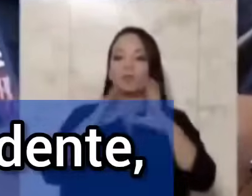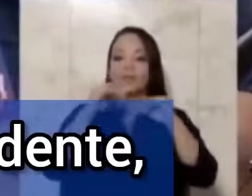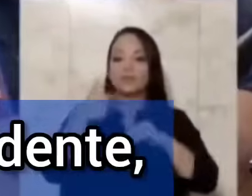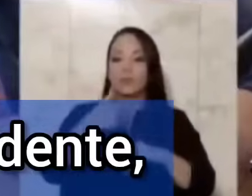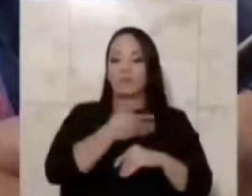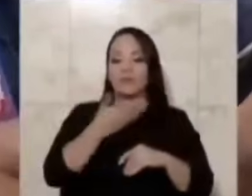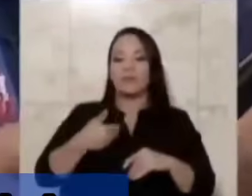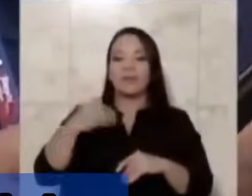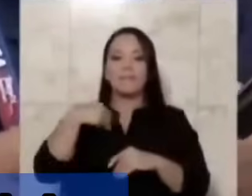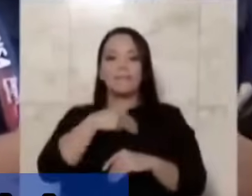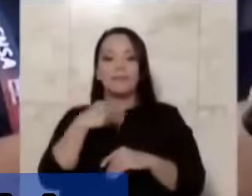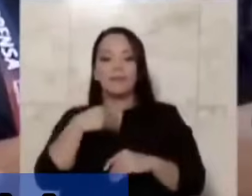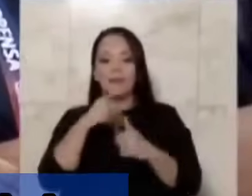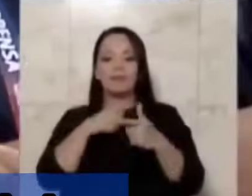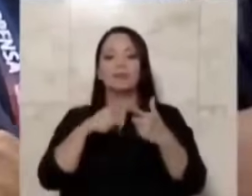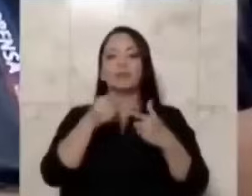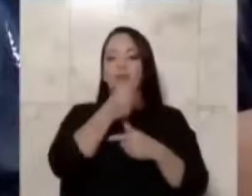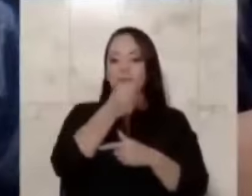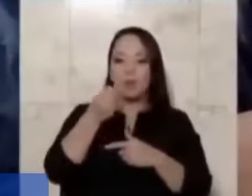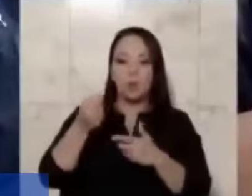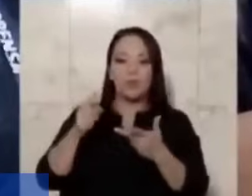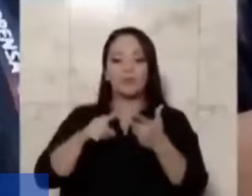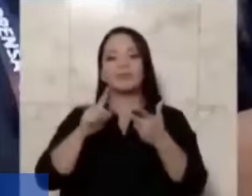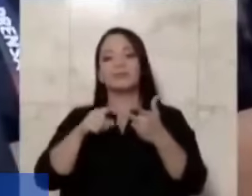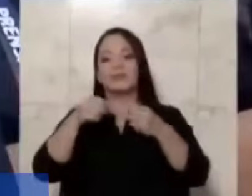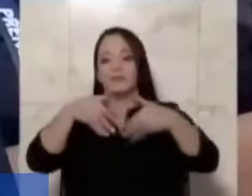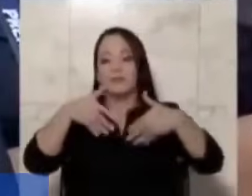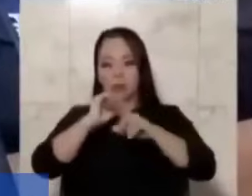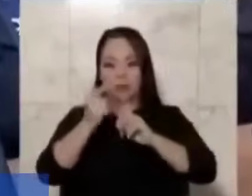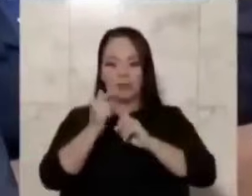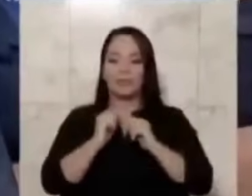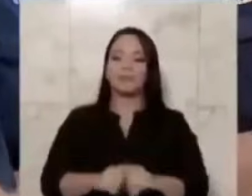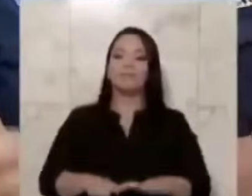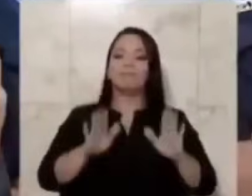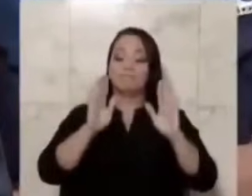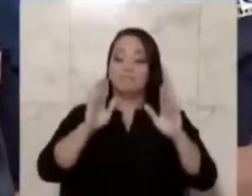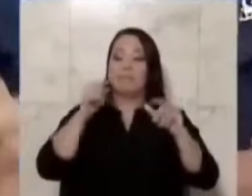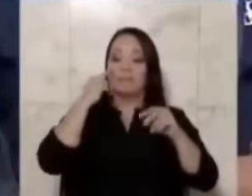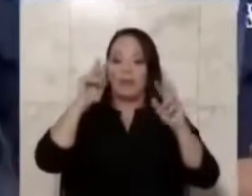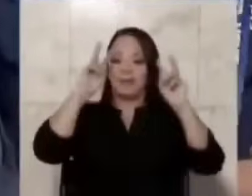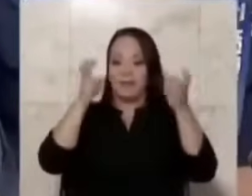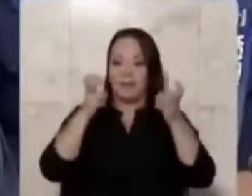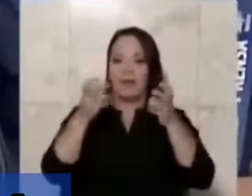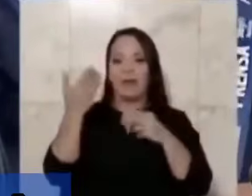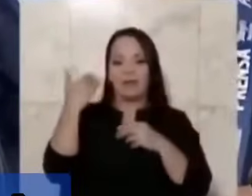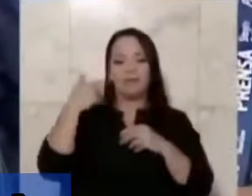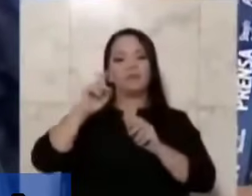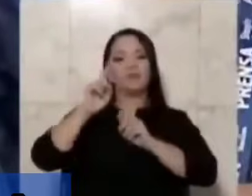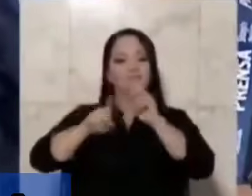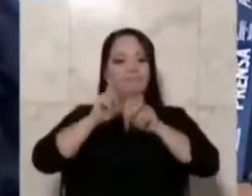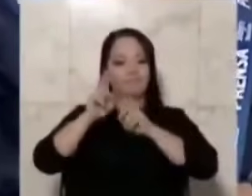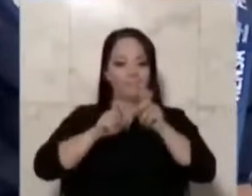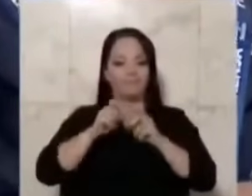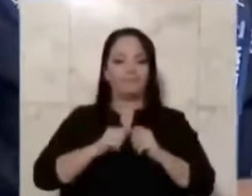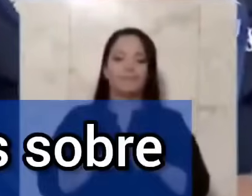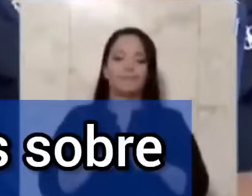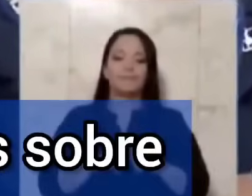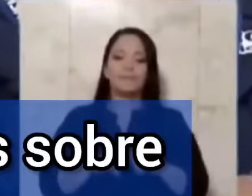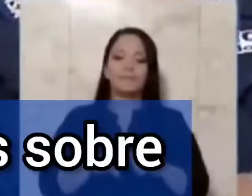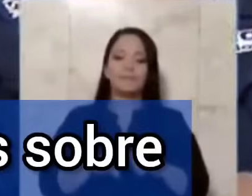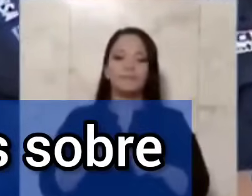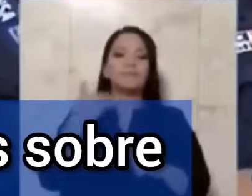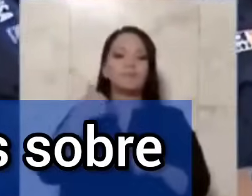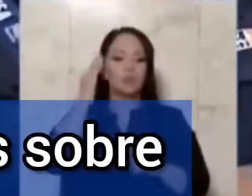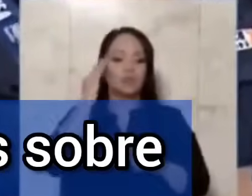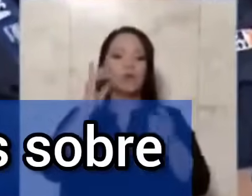presidente, ministros, medios de prensa y redes sociales. Presidente, sobre este tema ya yo le he preguntado, le he consultado en el pasado. Ya yo sé